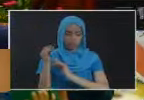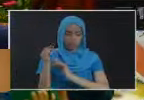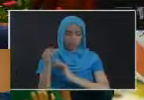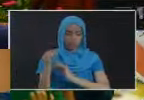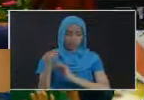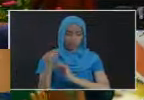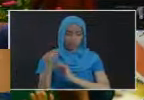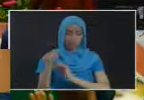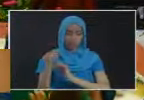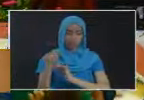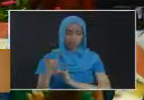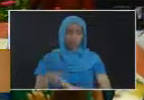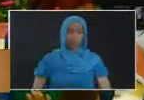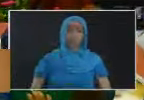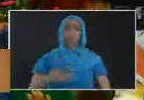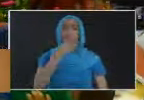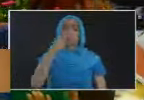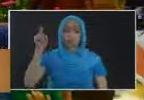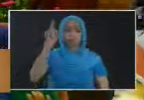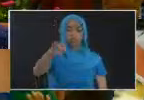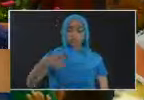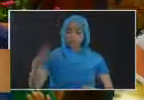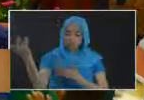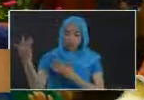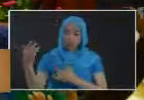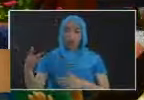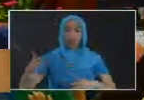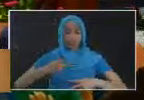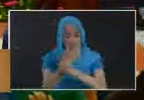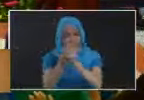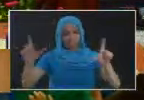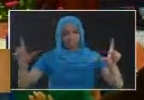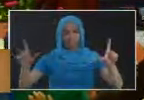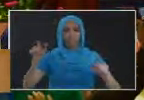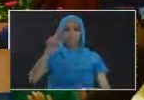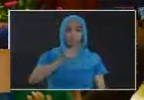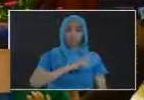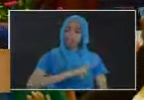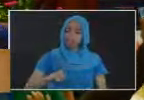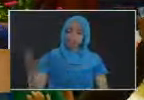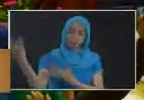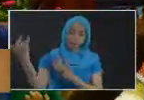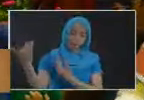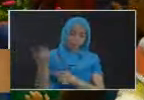A libertad te ha llamado Dios. A libertad te ha llamado Dios.